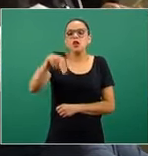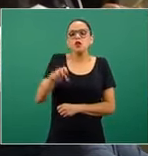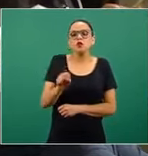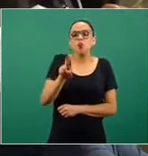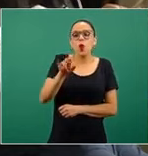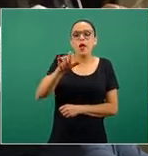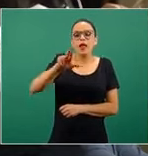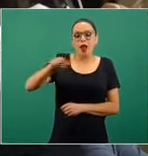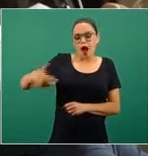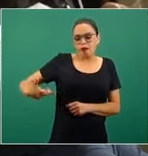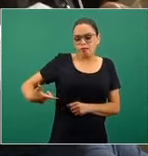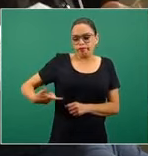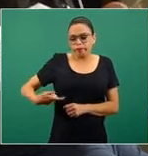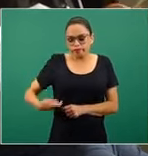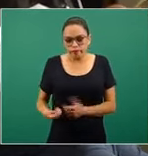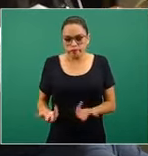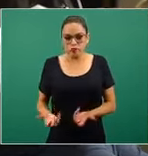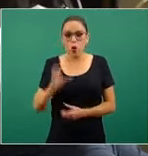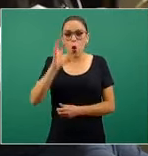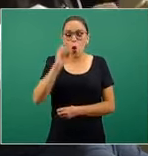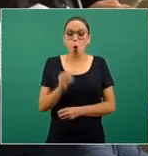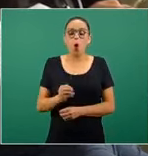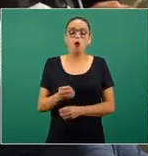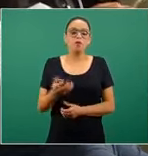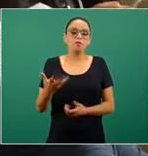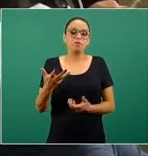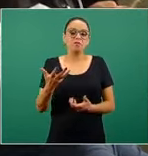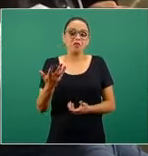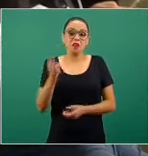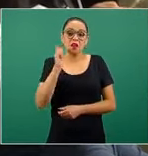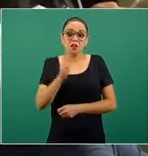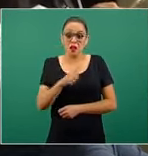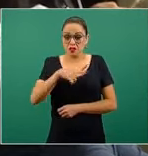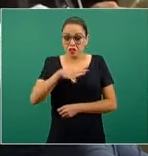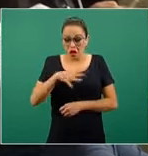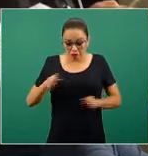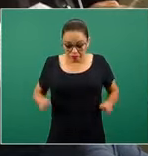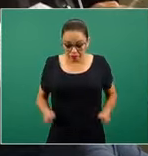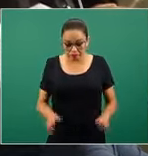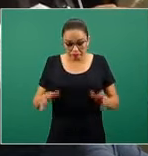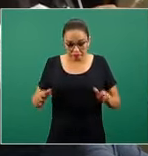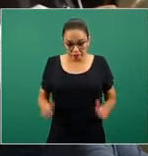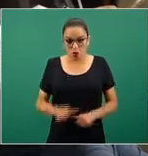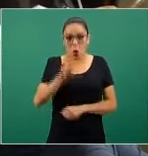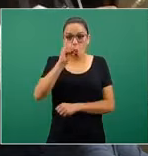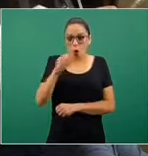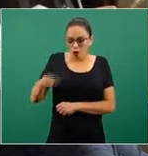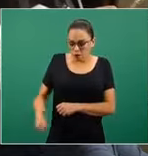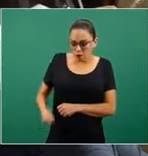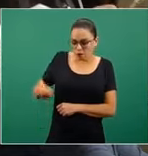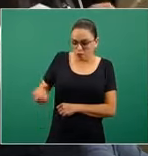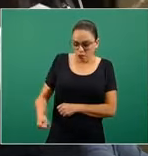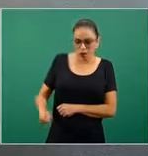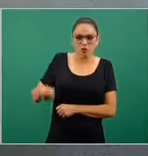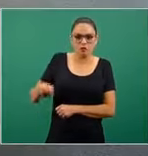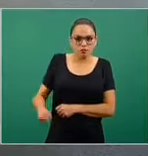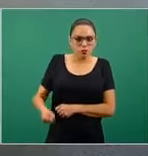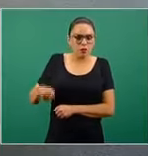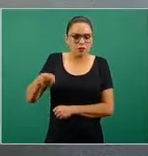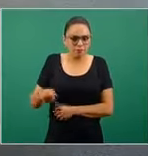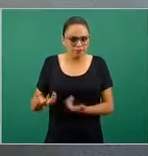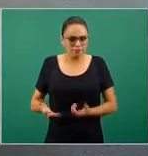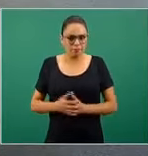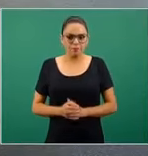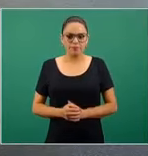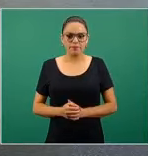o tienen que tener bastón o silla de ruedas? Ese por un lado. Y por otro lado, doctor, preguntarle, ¿a qué mezquindades se refería el